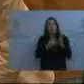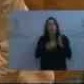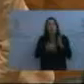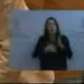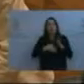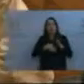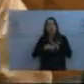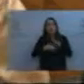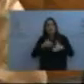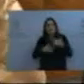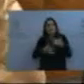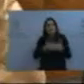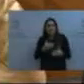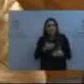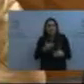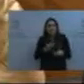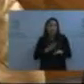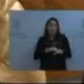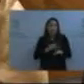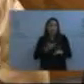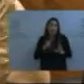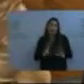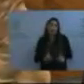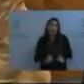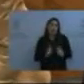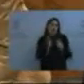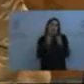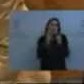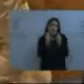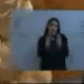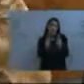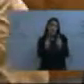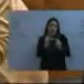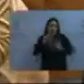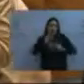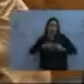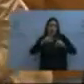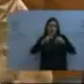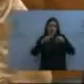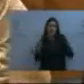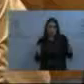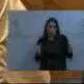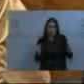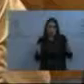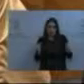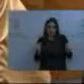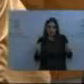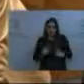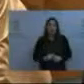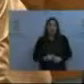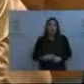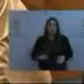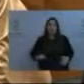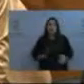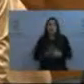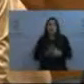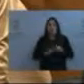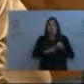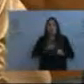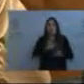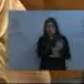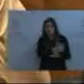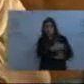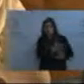a efectos de su adjudicación en el Principado de Asturias. Respecto a los pasos dados